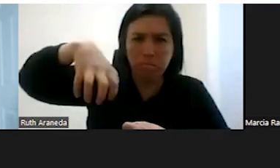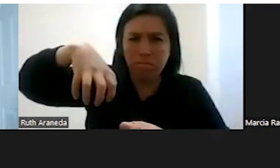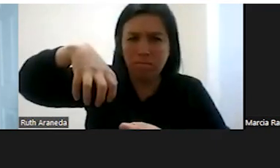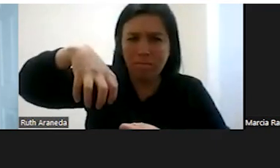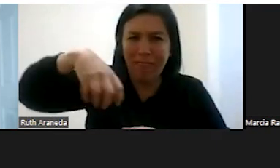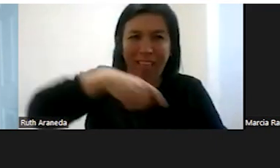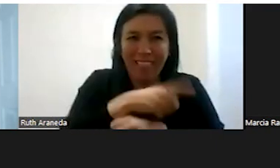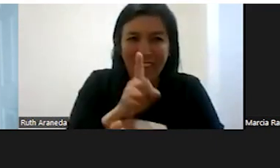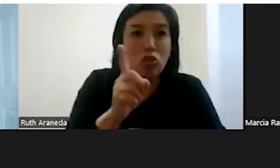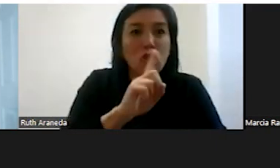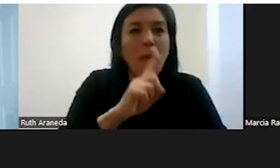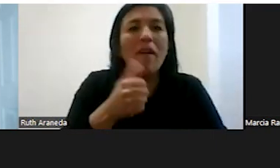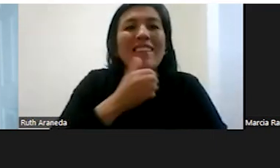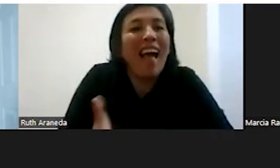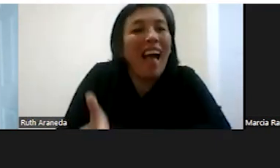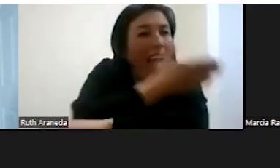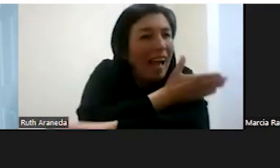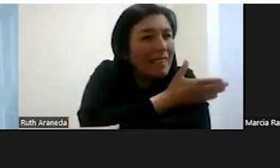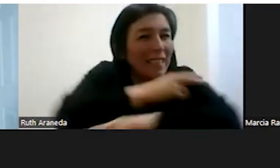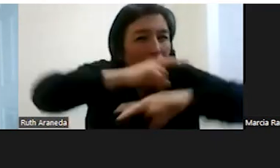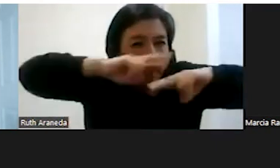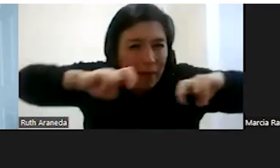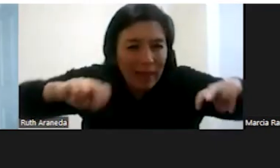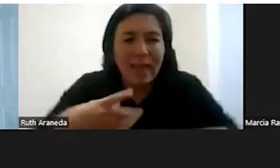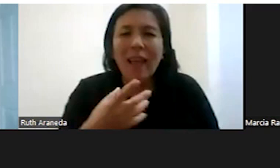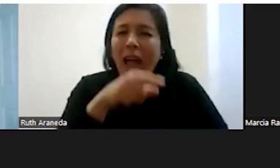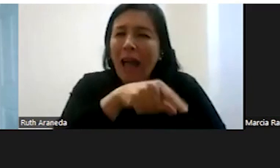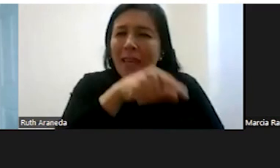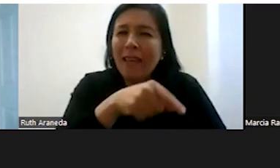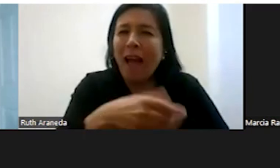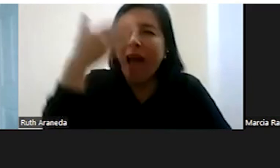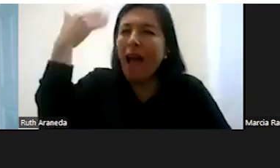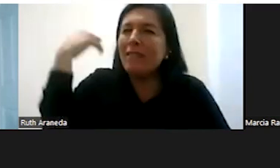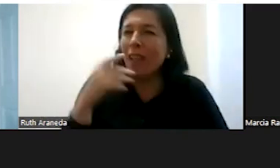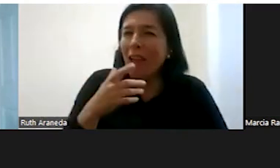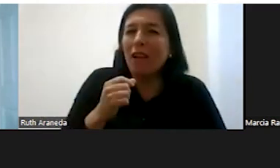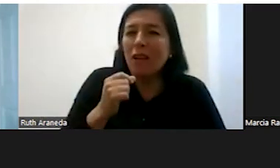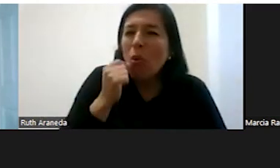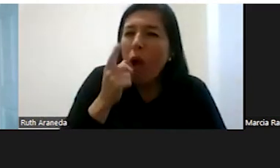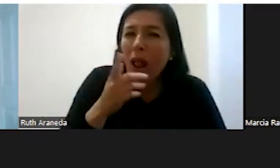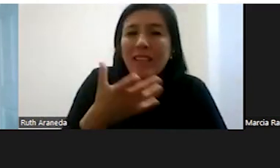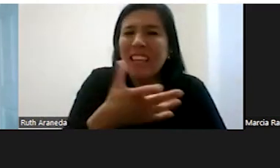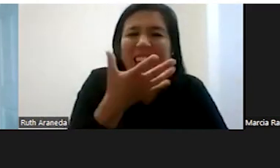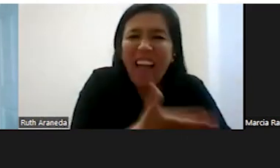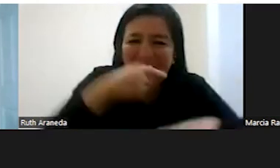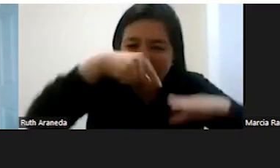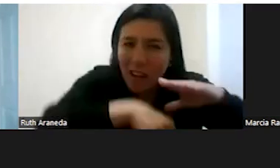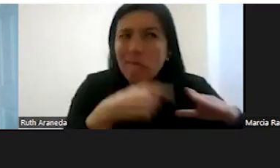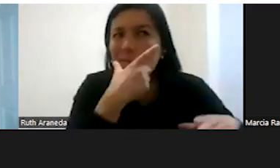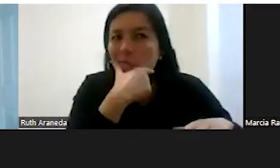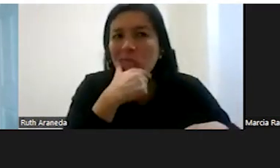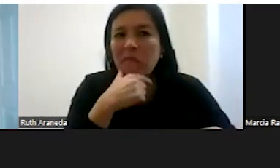no debió ocurrir. Pero la empresa tuvo la buena voluntad de detener su obra y de apoyar el trabajo del rescate de lo que había